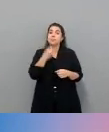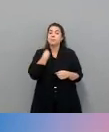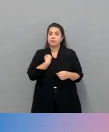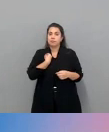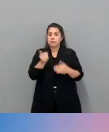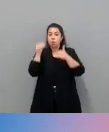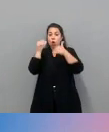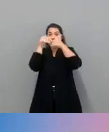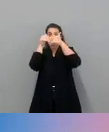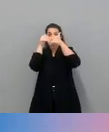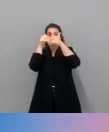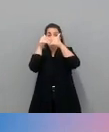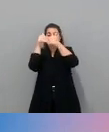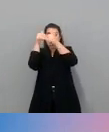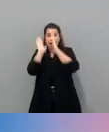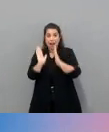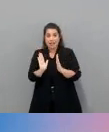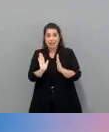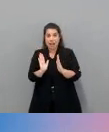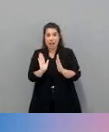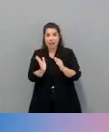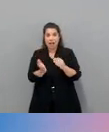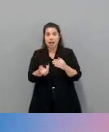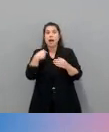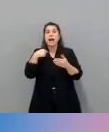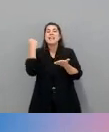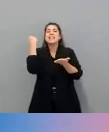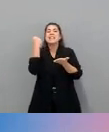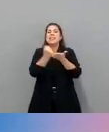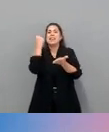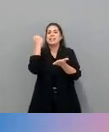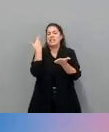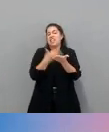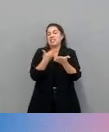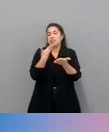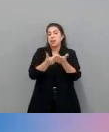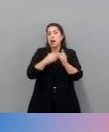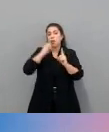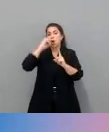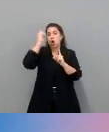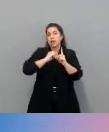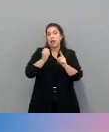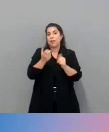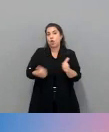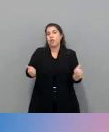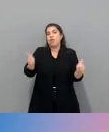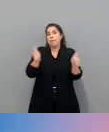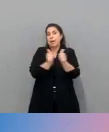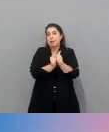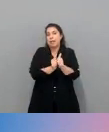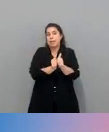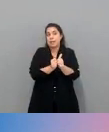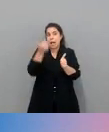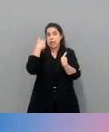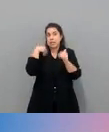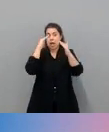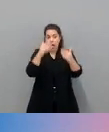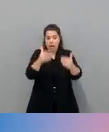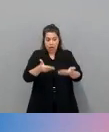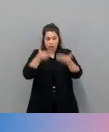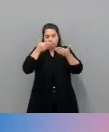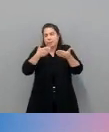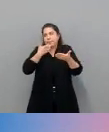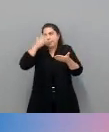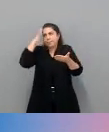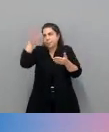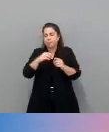domicilio recibimos el certificado de grado de dependencia y donde nos dice, pues, tengo el grado 2,